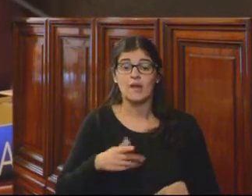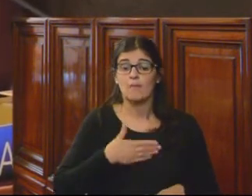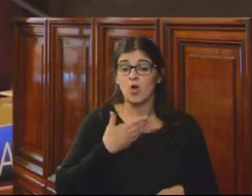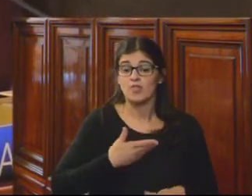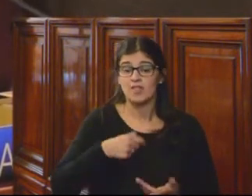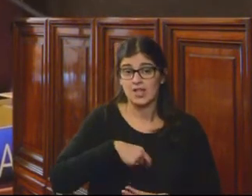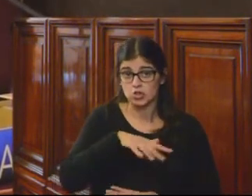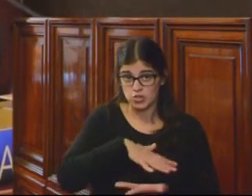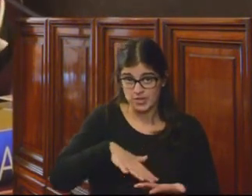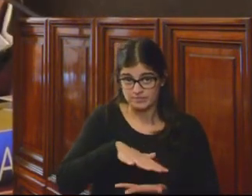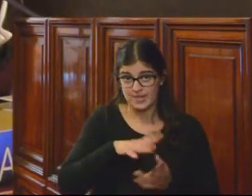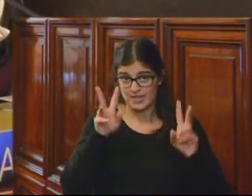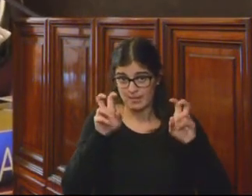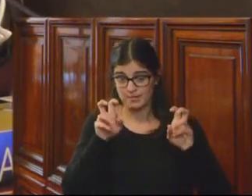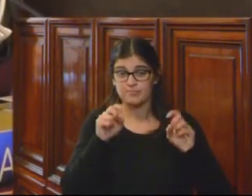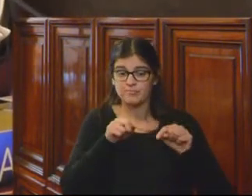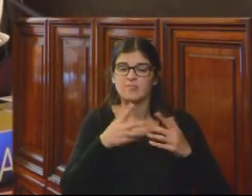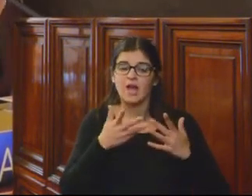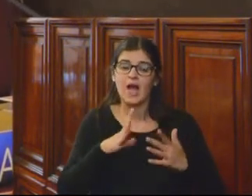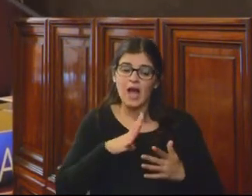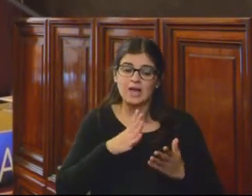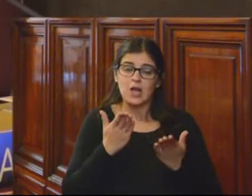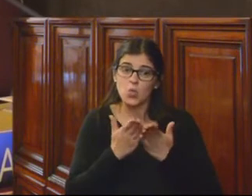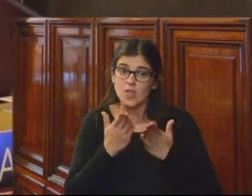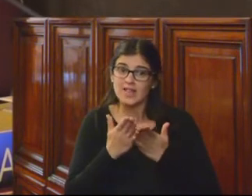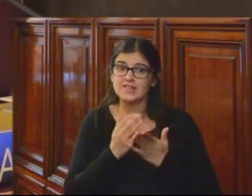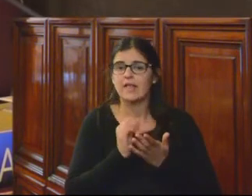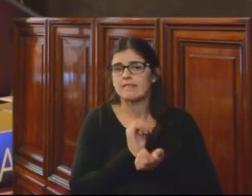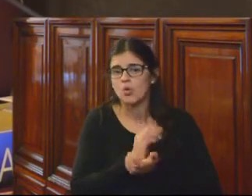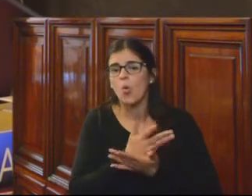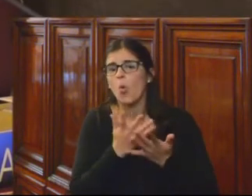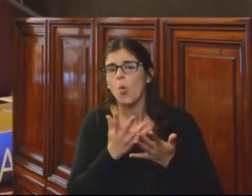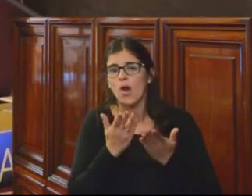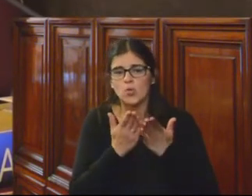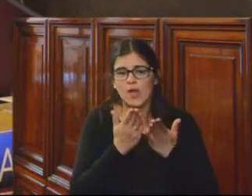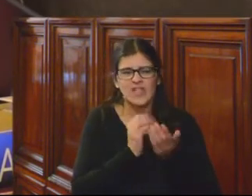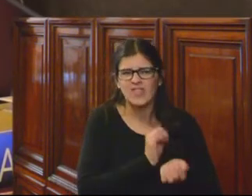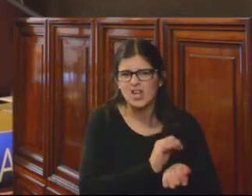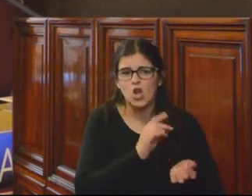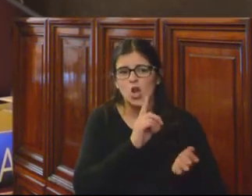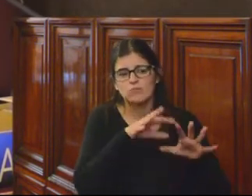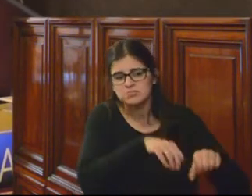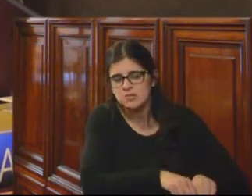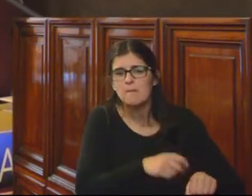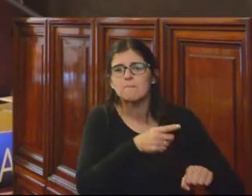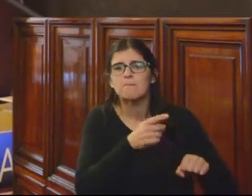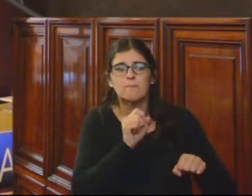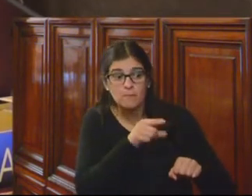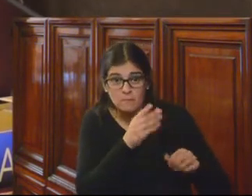social, ¿no? Que hayan estudiantes detenidos o que hayan sido estudiantes detenidos, no fueron detenidos por su condición de